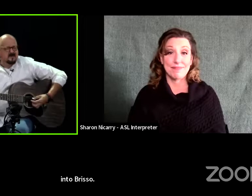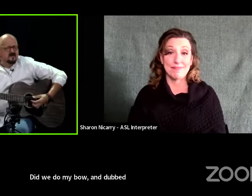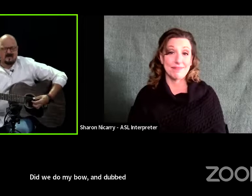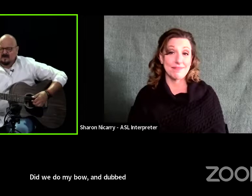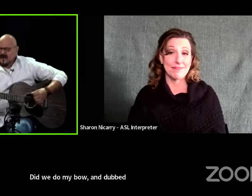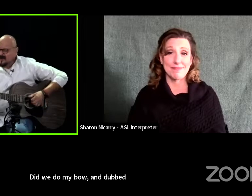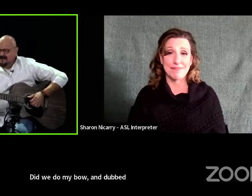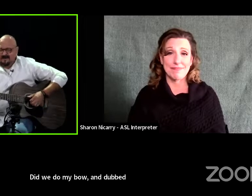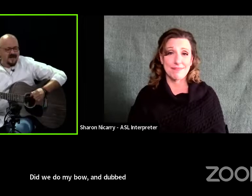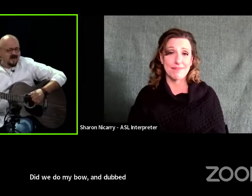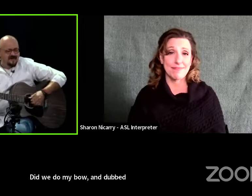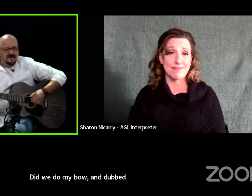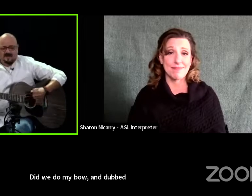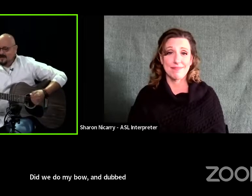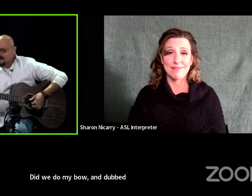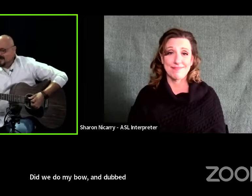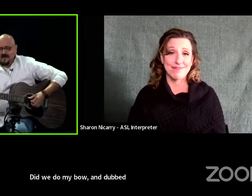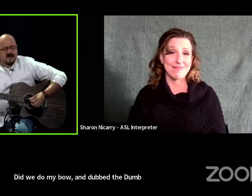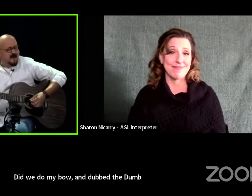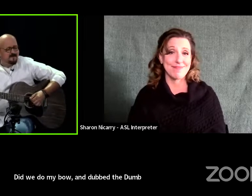doo-bi-dee-bi-da-bow, doo-doo-down-down,